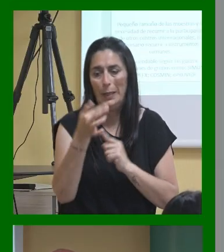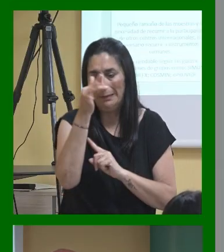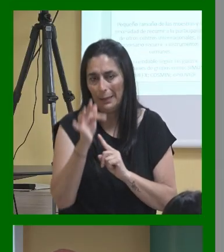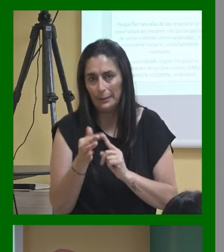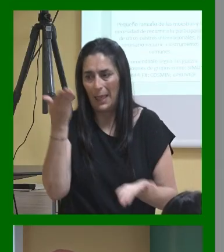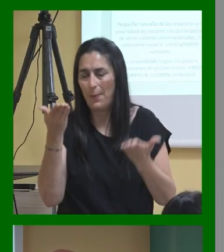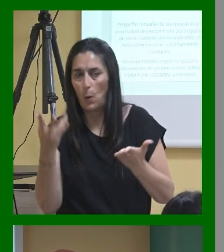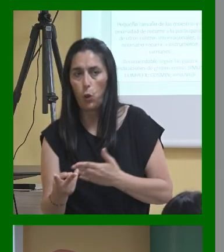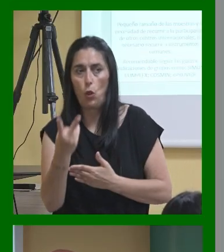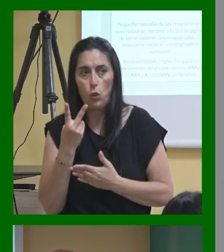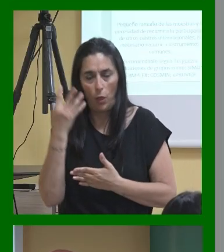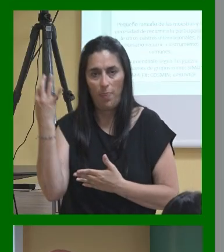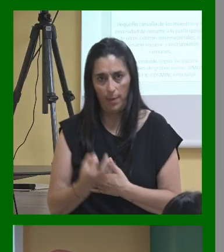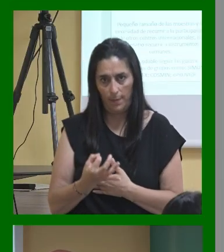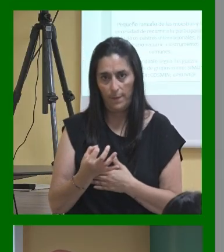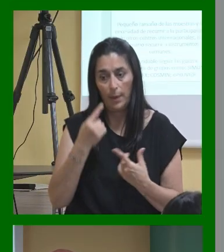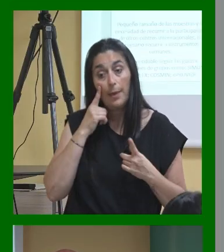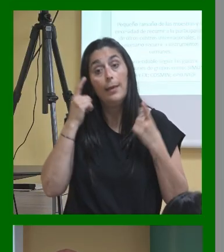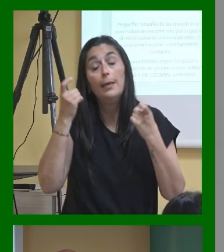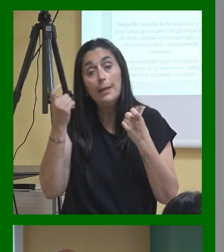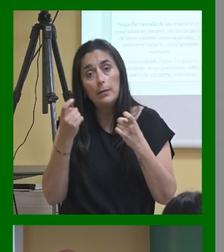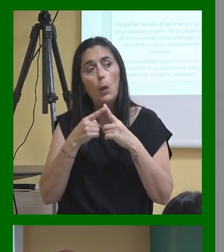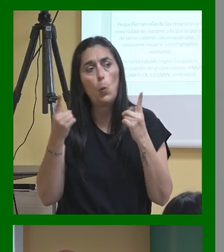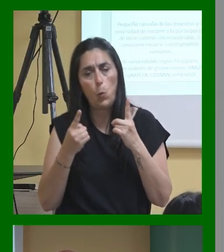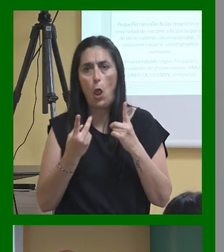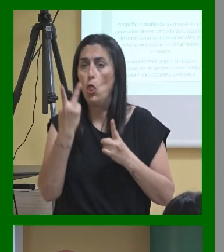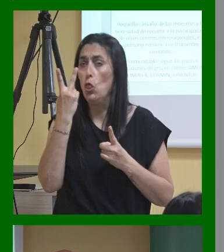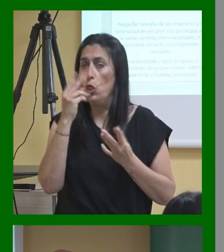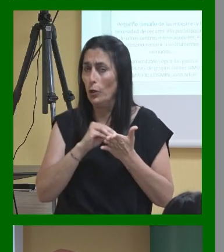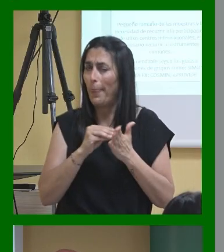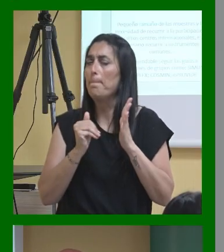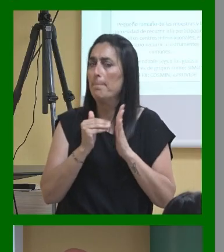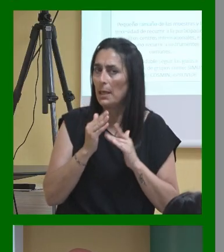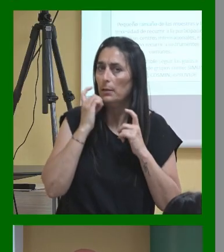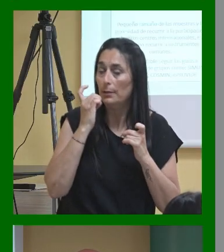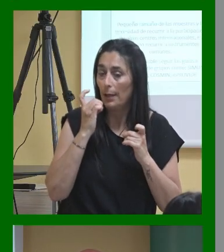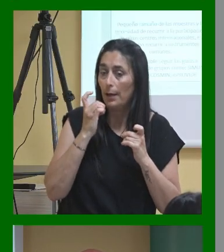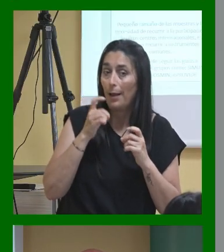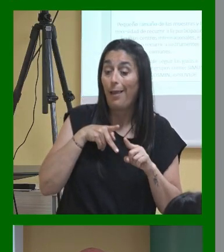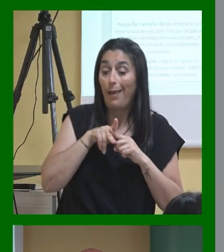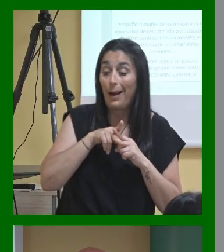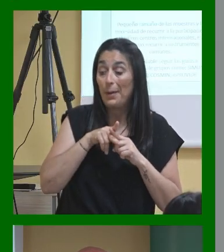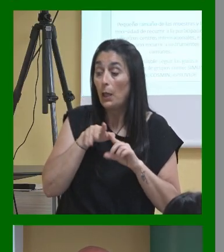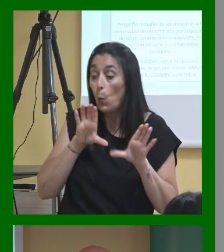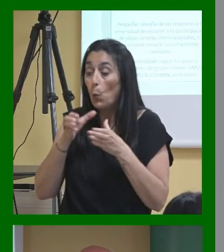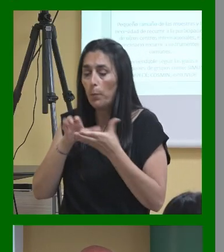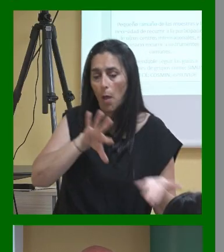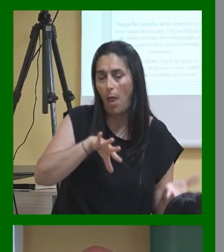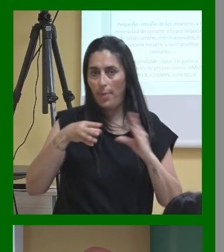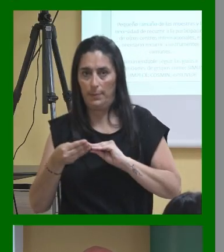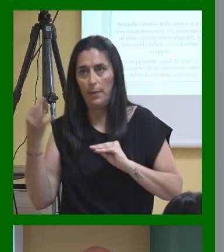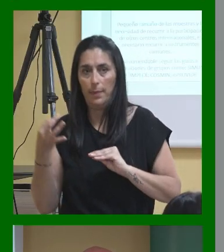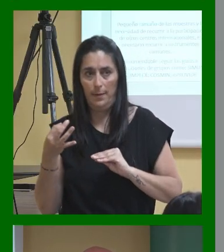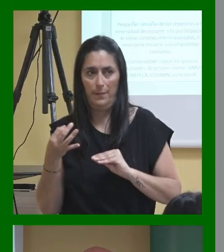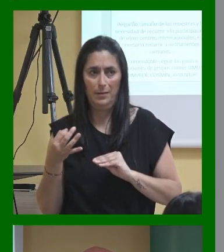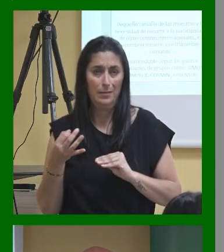2 evaluaciones, hay que procurar medirle siempre 2 o más veces y hay que adaptar los instrumentos a la población. ¿Por qué? Porque muchos de